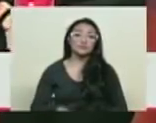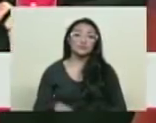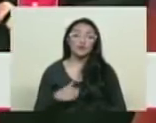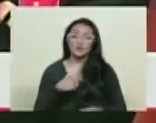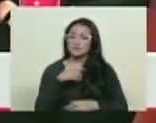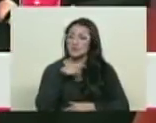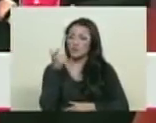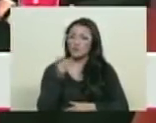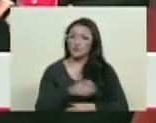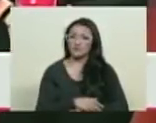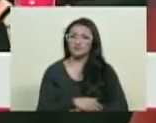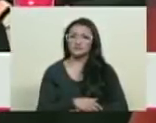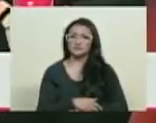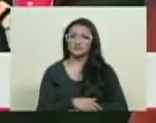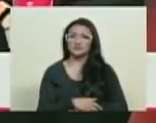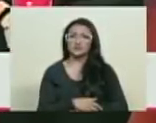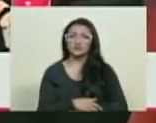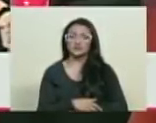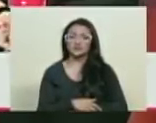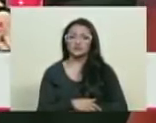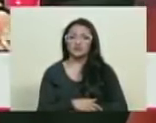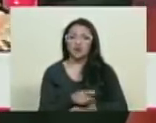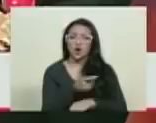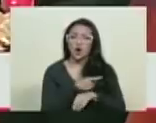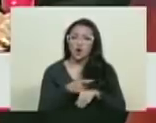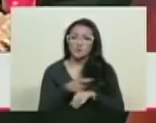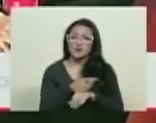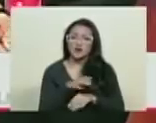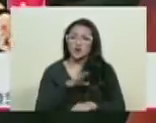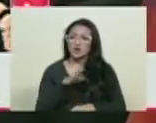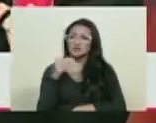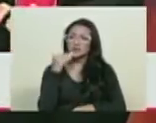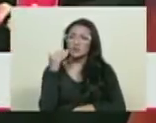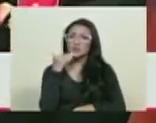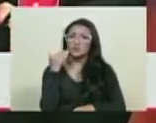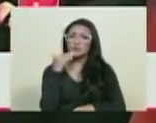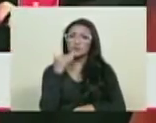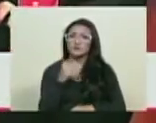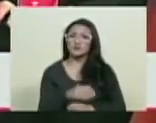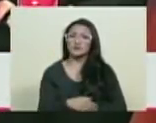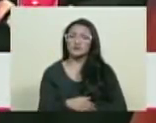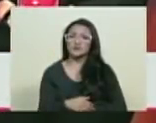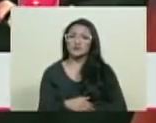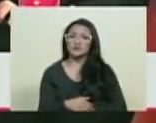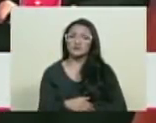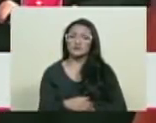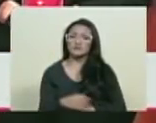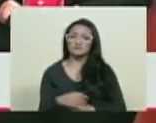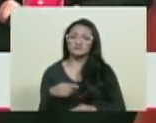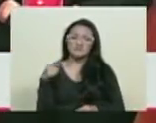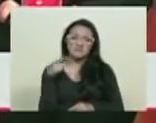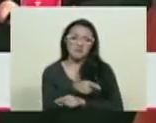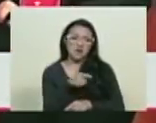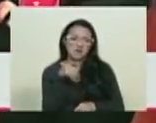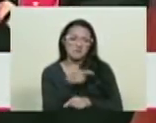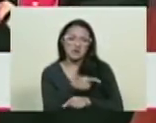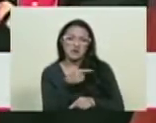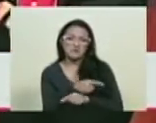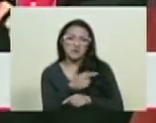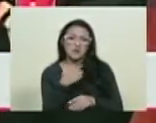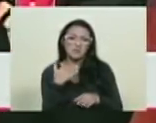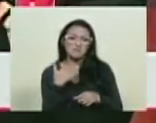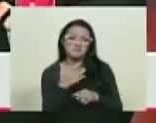ver como del departamento de estado y el gobierno de total trump tratan como esclavos borregos